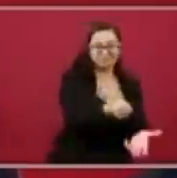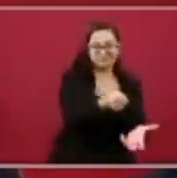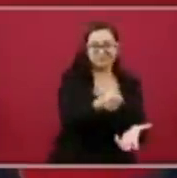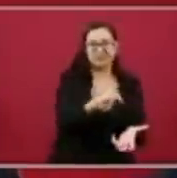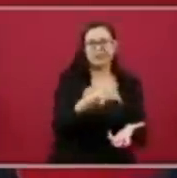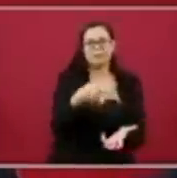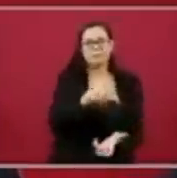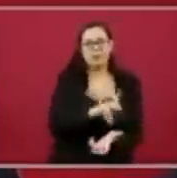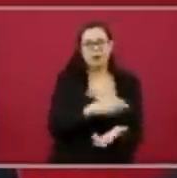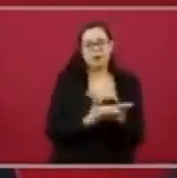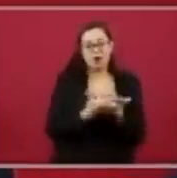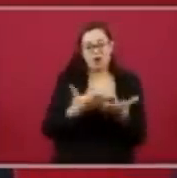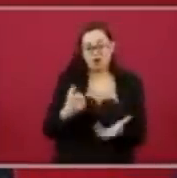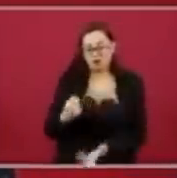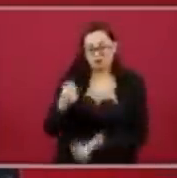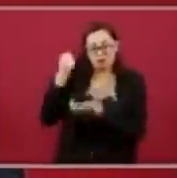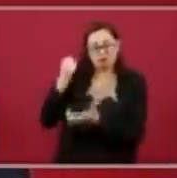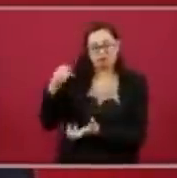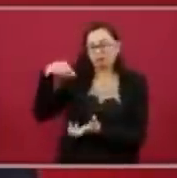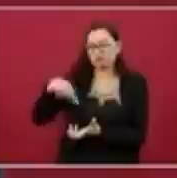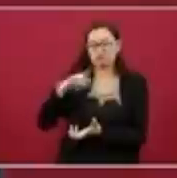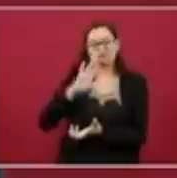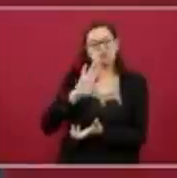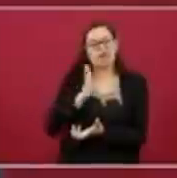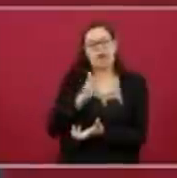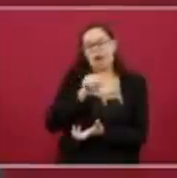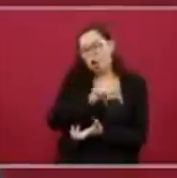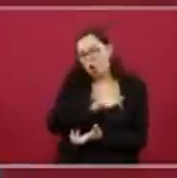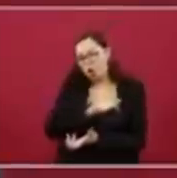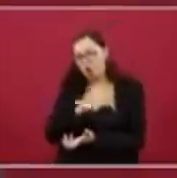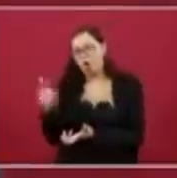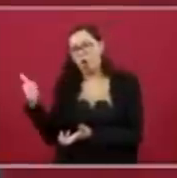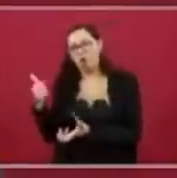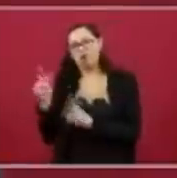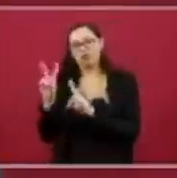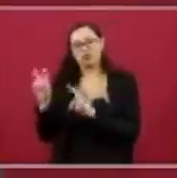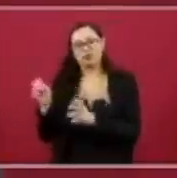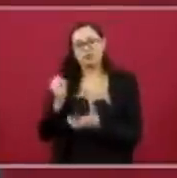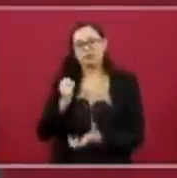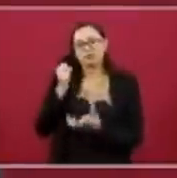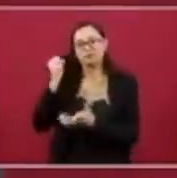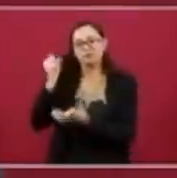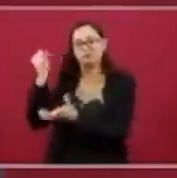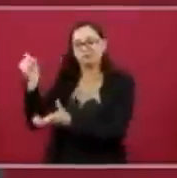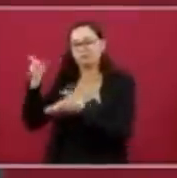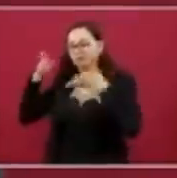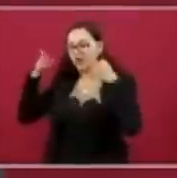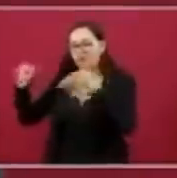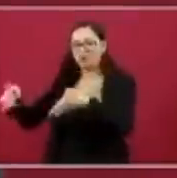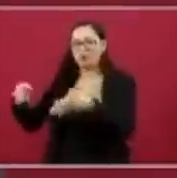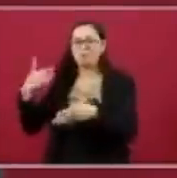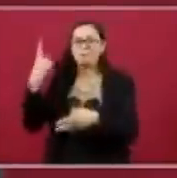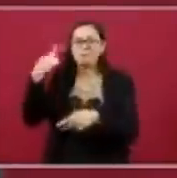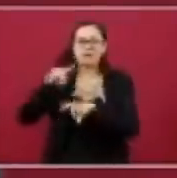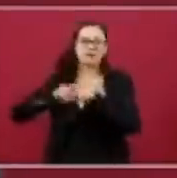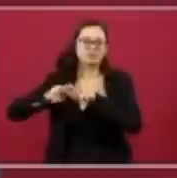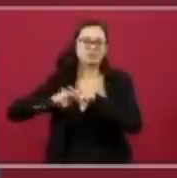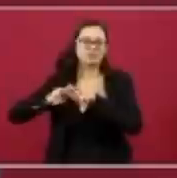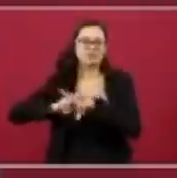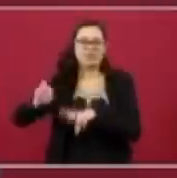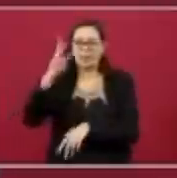está comprometido para la construcción del Tren Maya. Entonces,